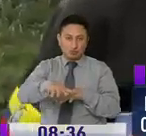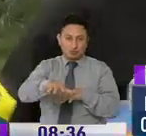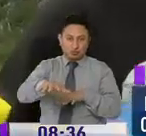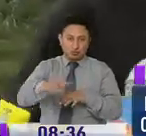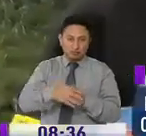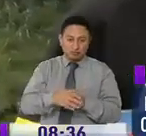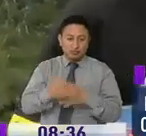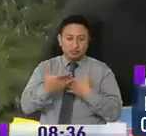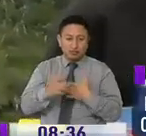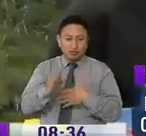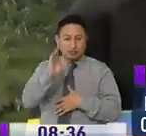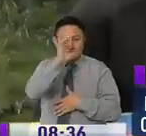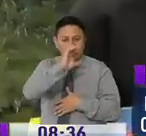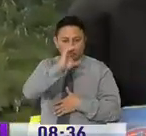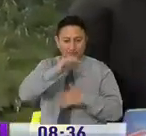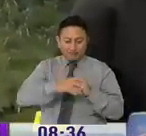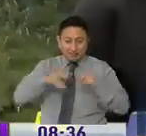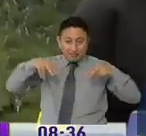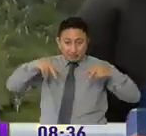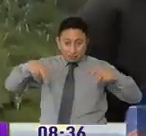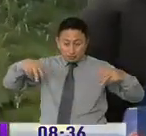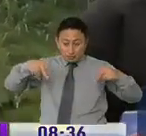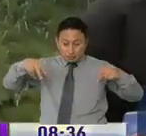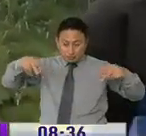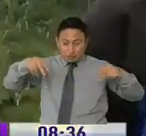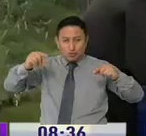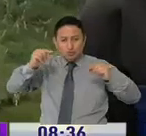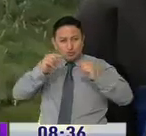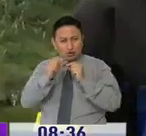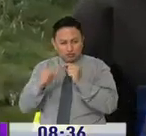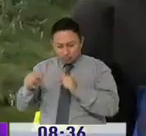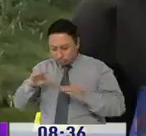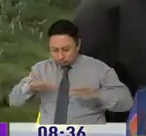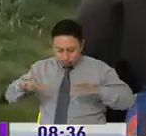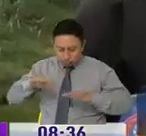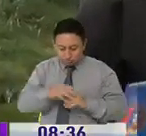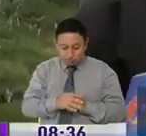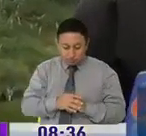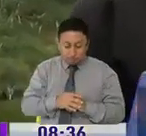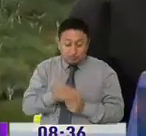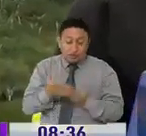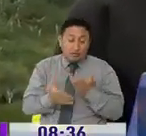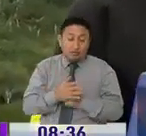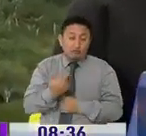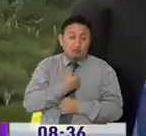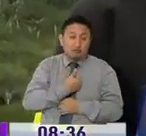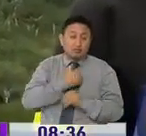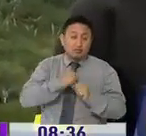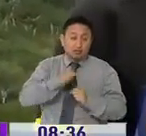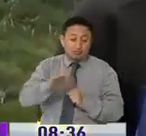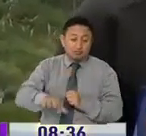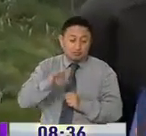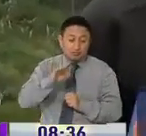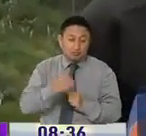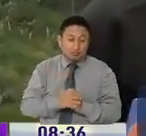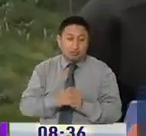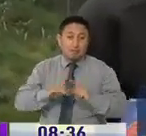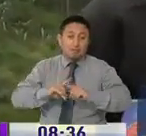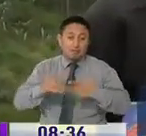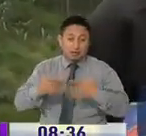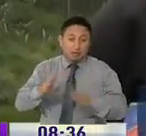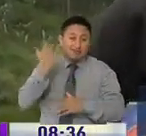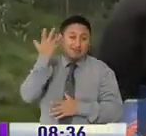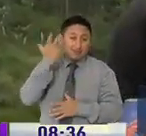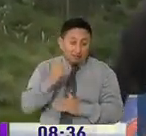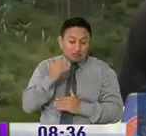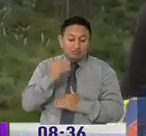un rastreo muy minucioso para ver si es que nosotros podríamos encontrar algún resultado. Claro, han pasado los